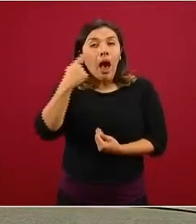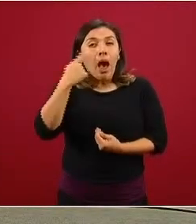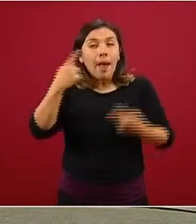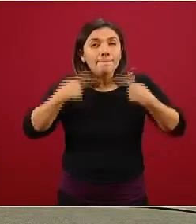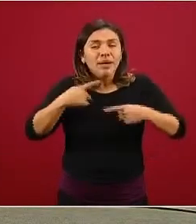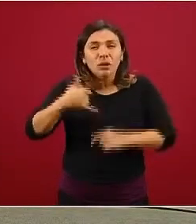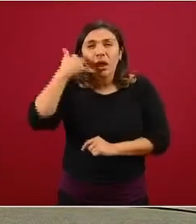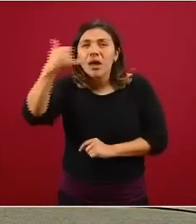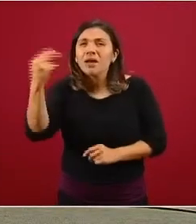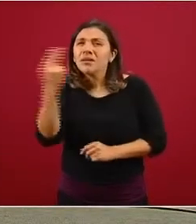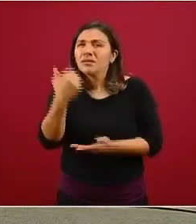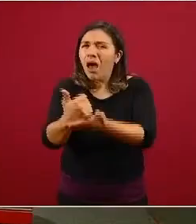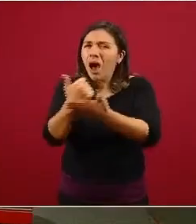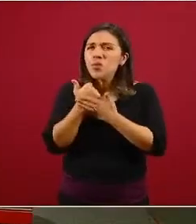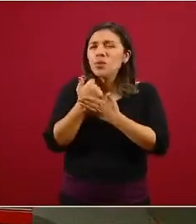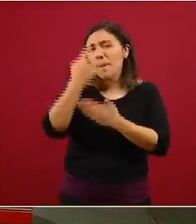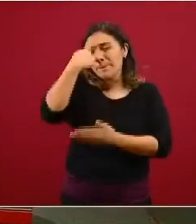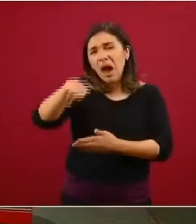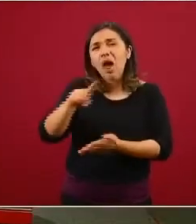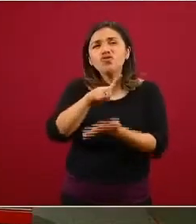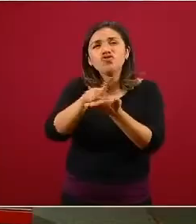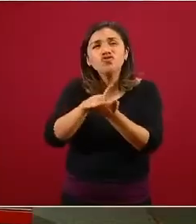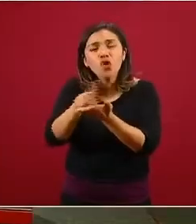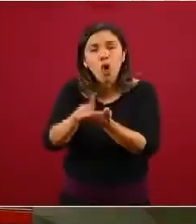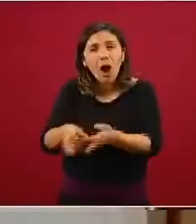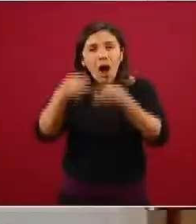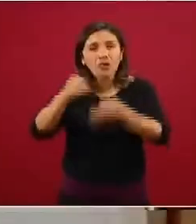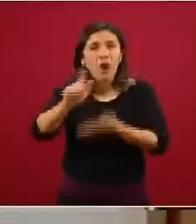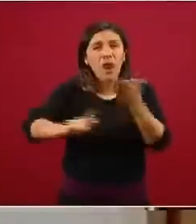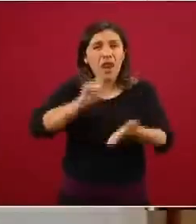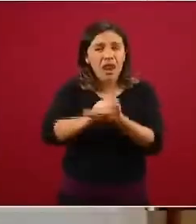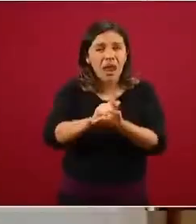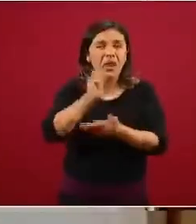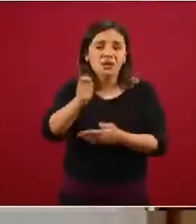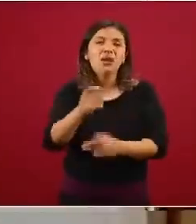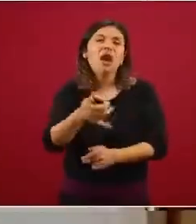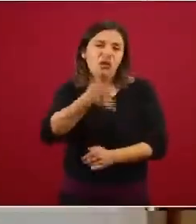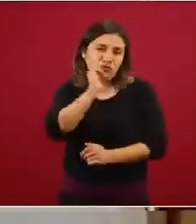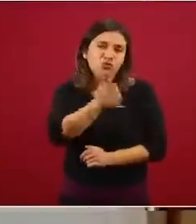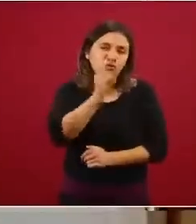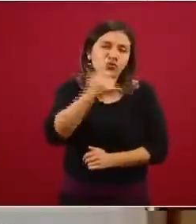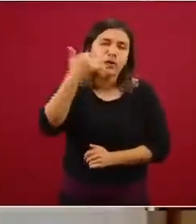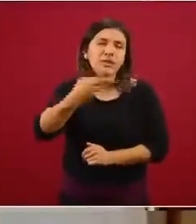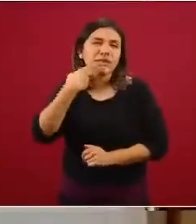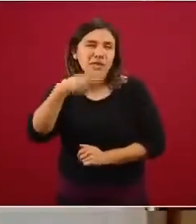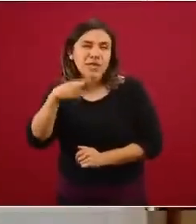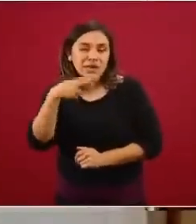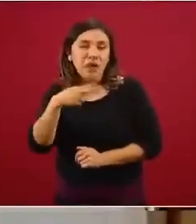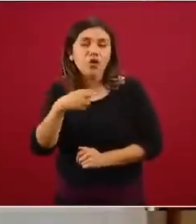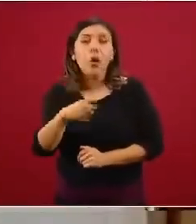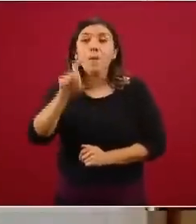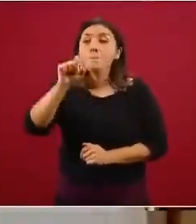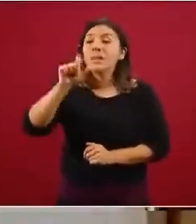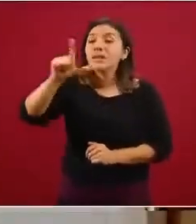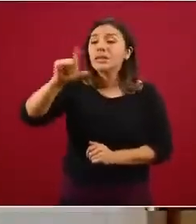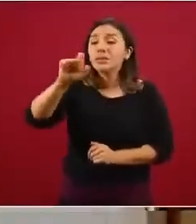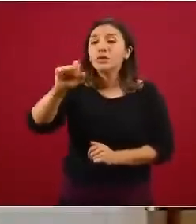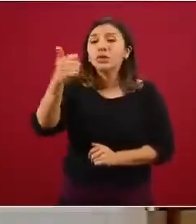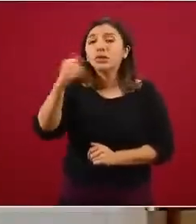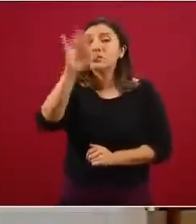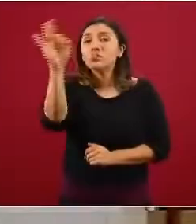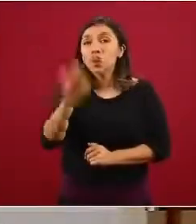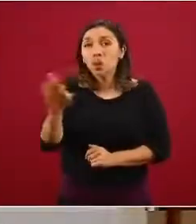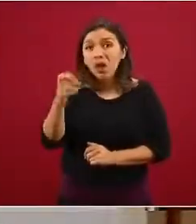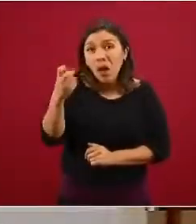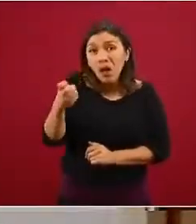que llamaron para pedir atención referente a las drogas legales, que básicamente son el alcohol y el tabaco, el 27.6%